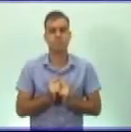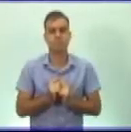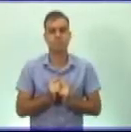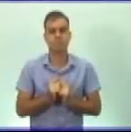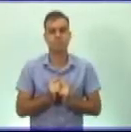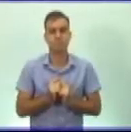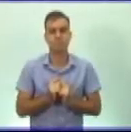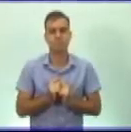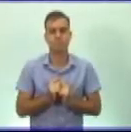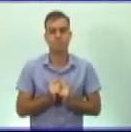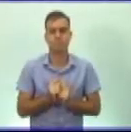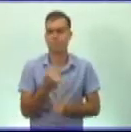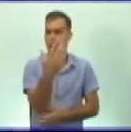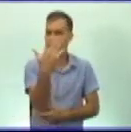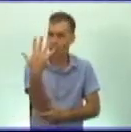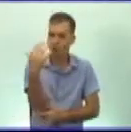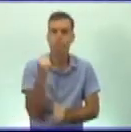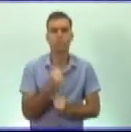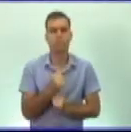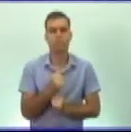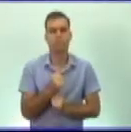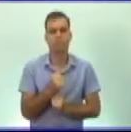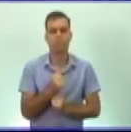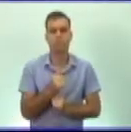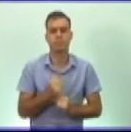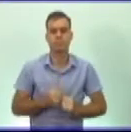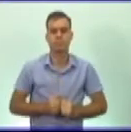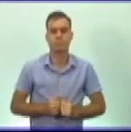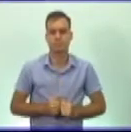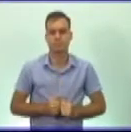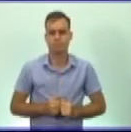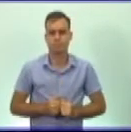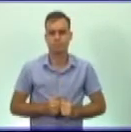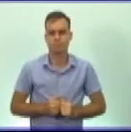un árbol, cerca del árbol tenemos un cono, fíjense.